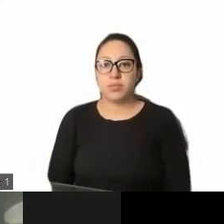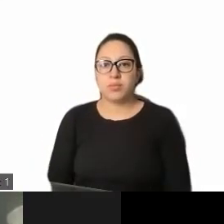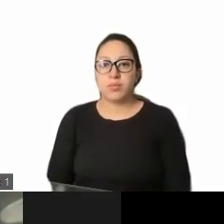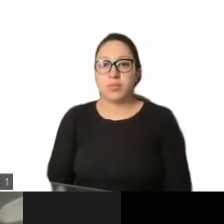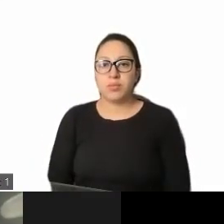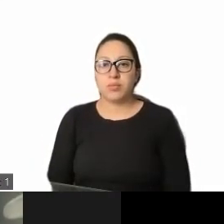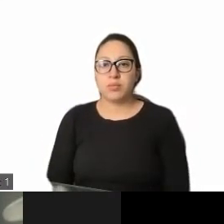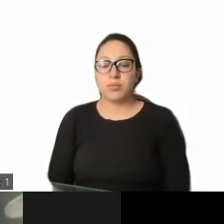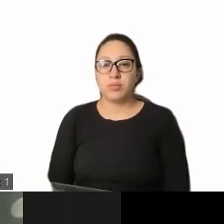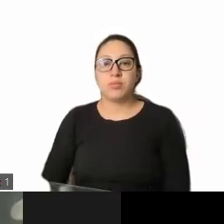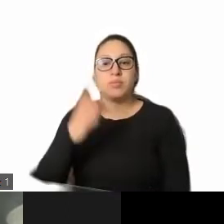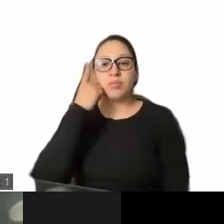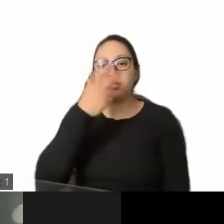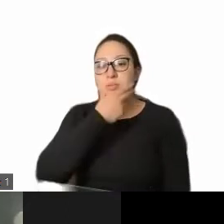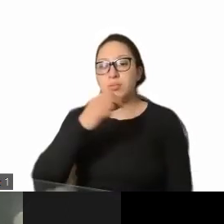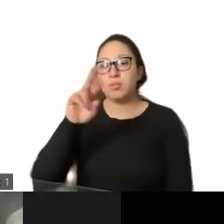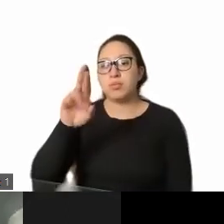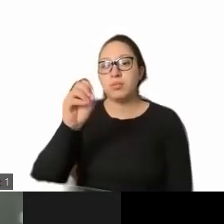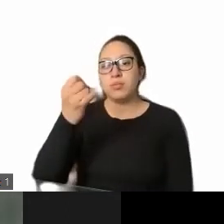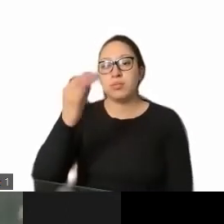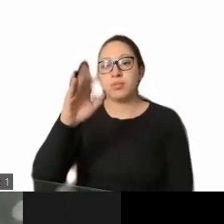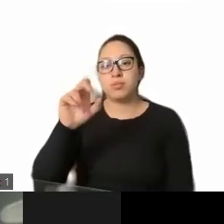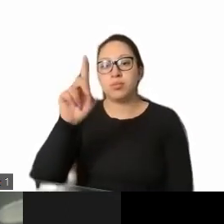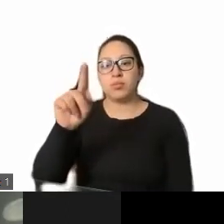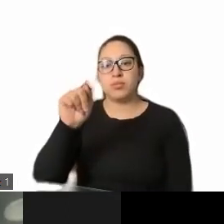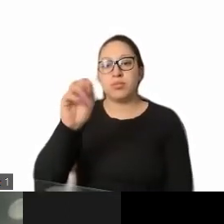Gracias, diputada. Diputado Royfit Torres González.